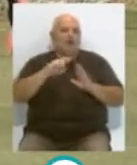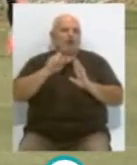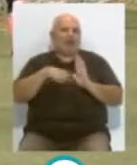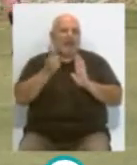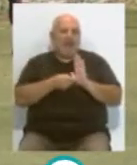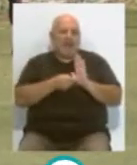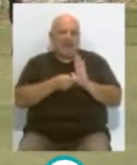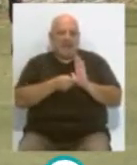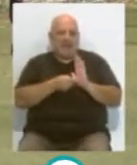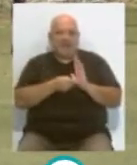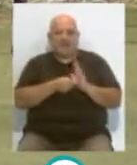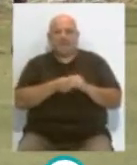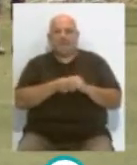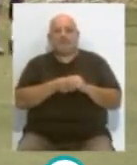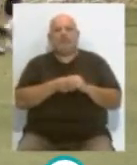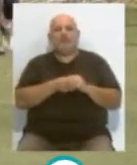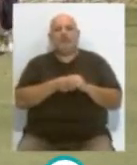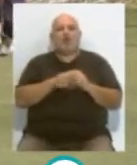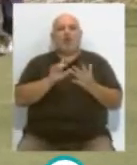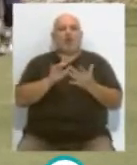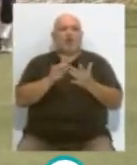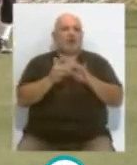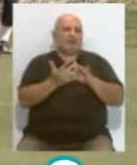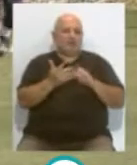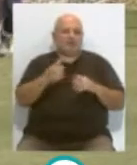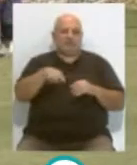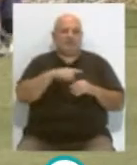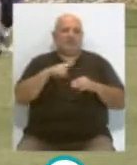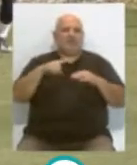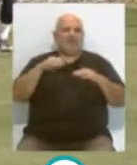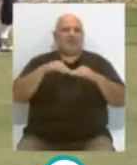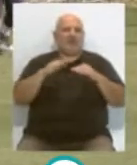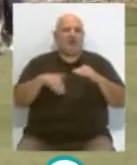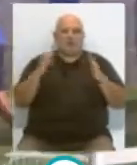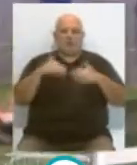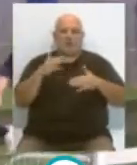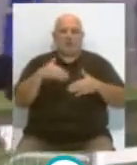total... muy buena conexión, que creo que no es un tema menor, o sea, y que